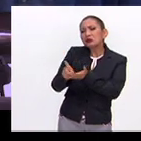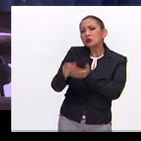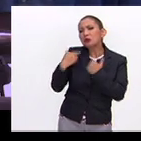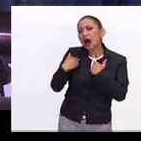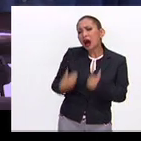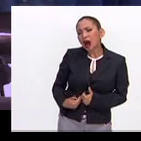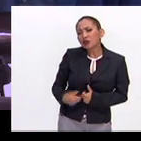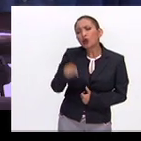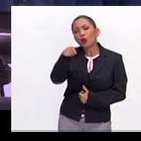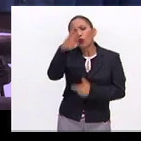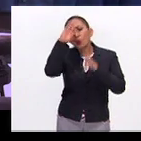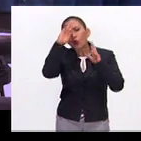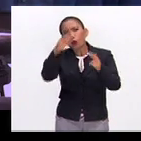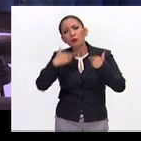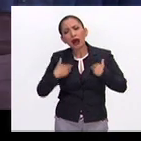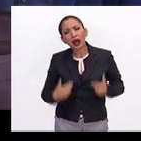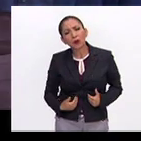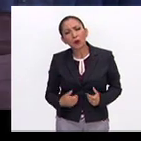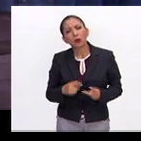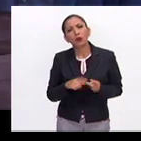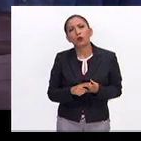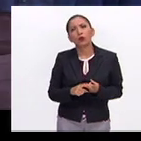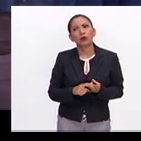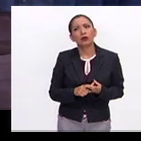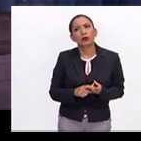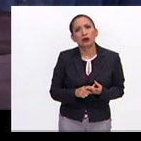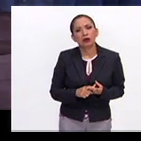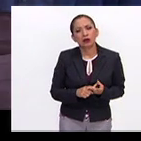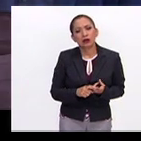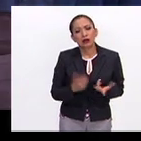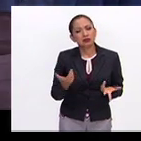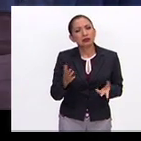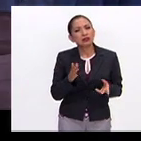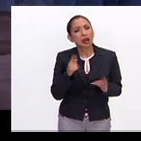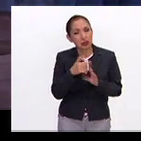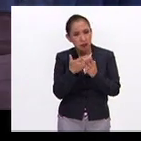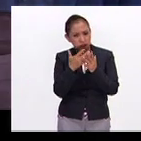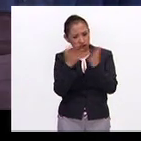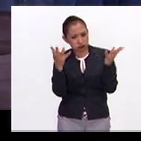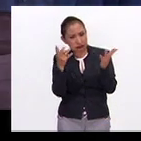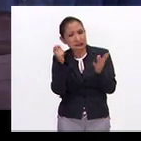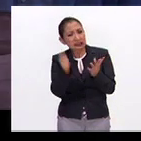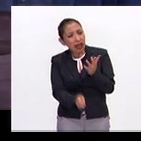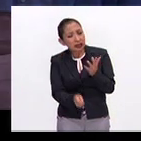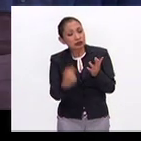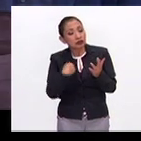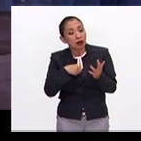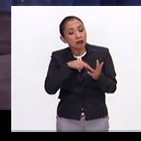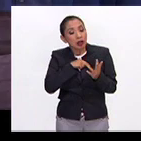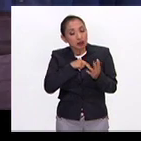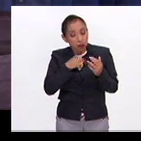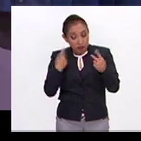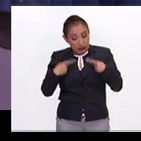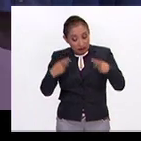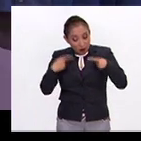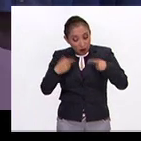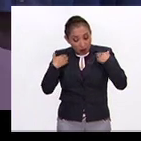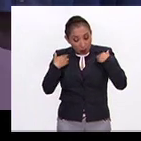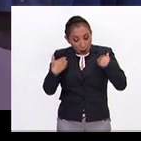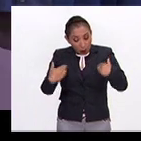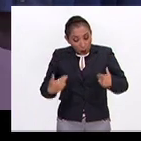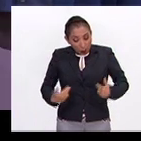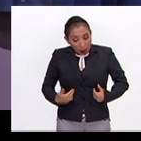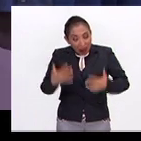En el sentido más amplio, se trata de nuestra humanidad, libertad de expresión y desarrollo